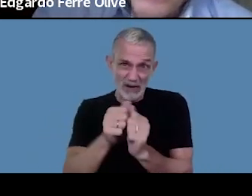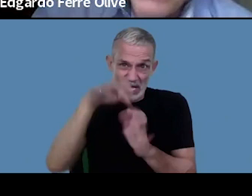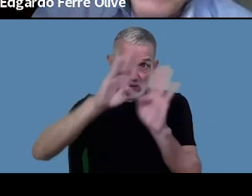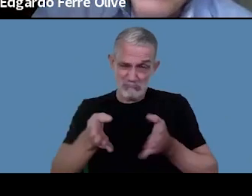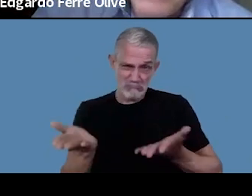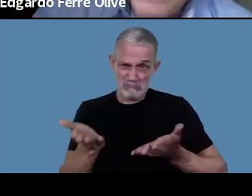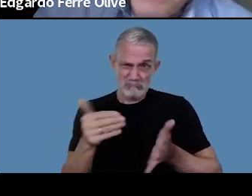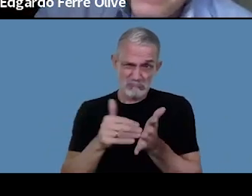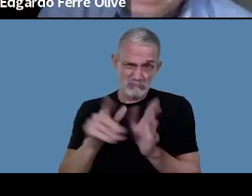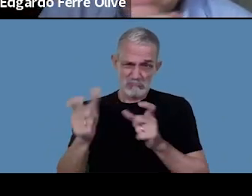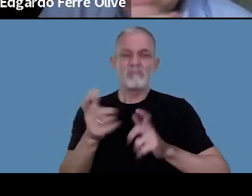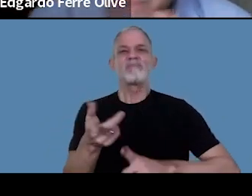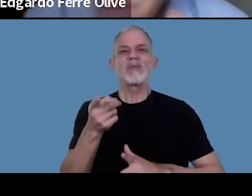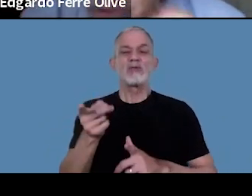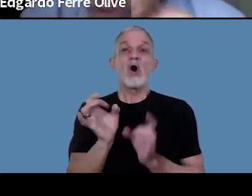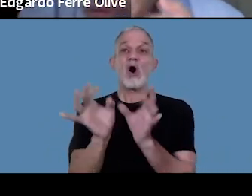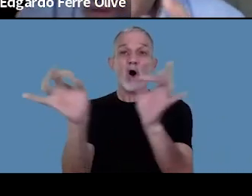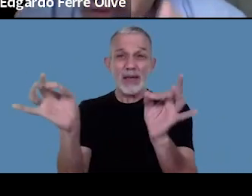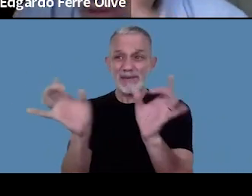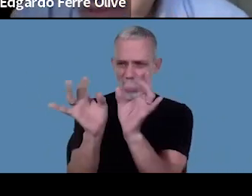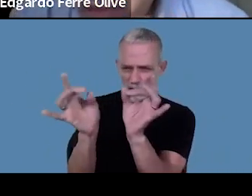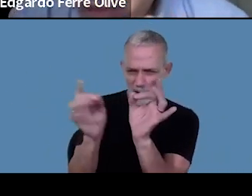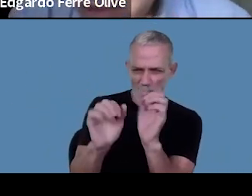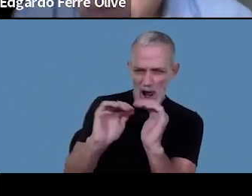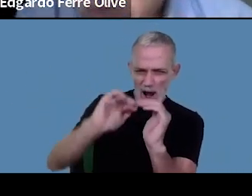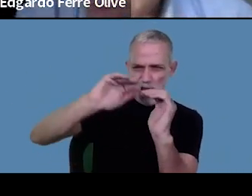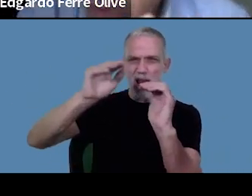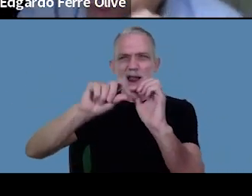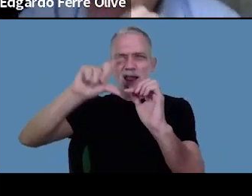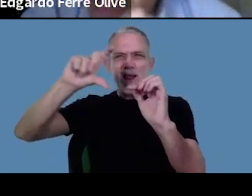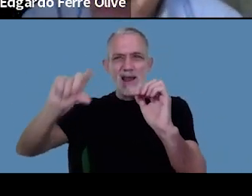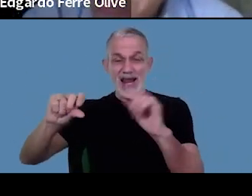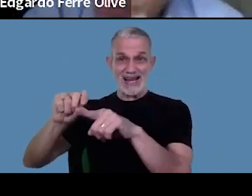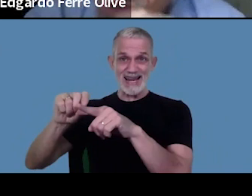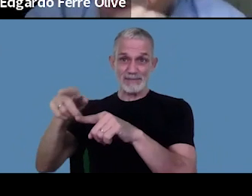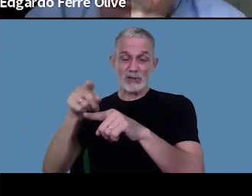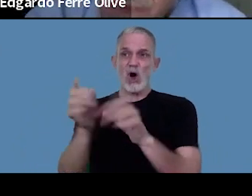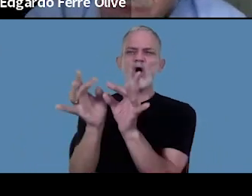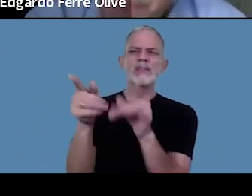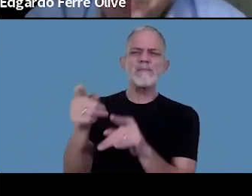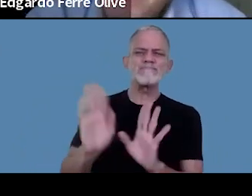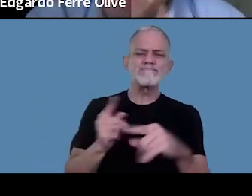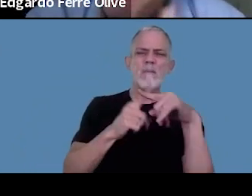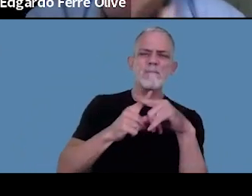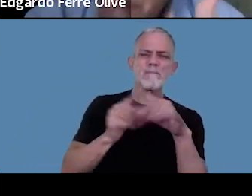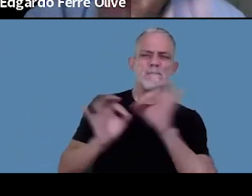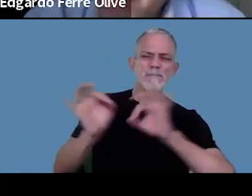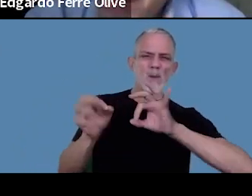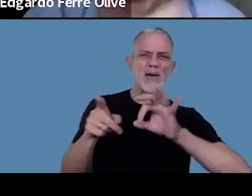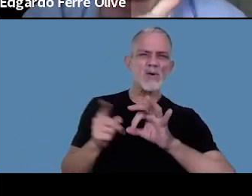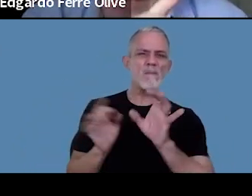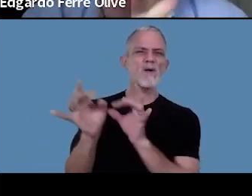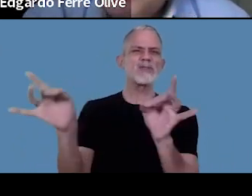Con una contaminación dada, y en función de esa contaminación, yo lo que voy a ir viendo es, con esa contaminación que yo he ya